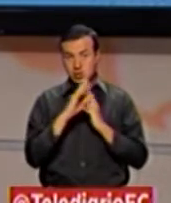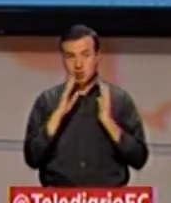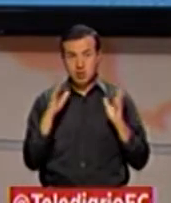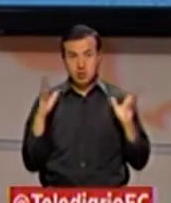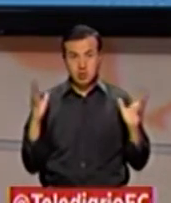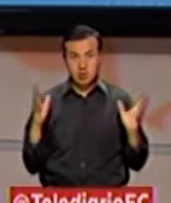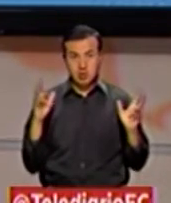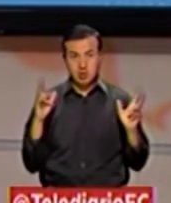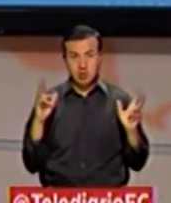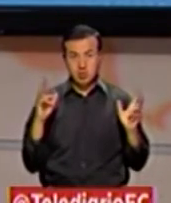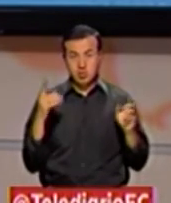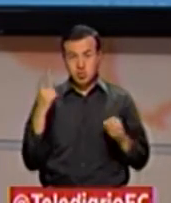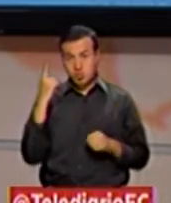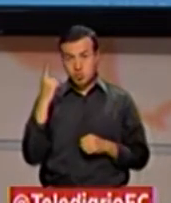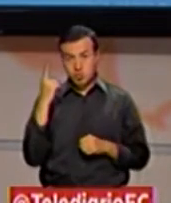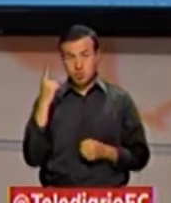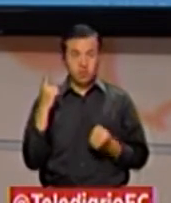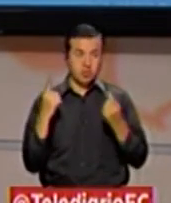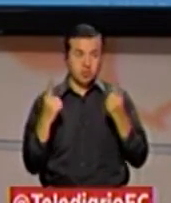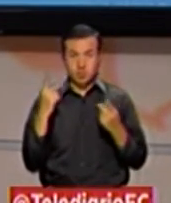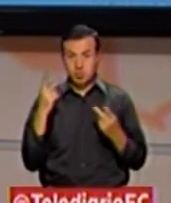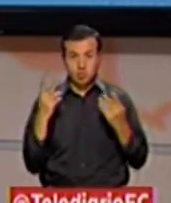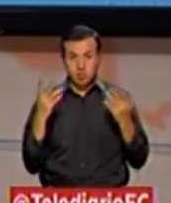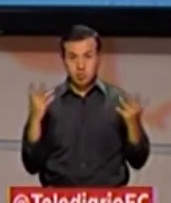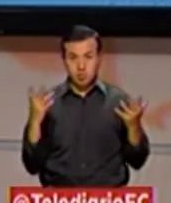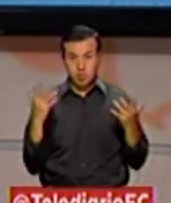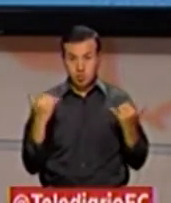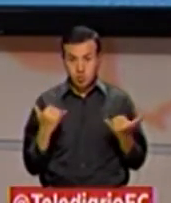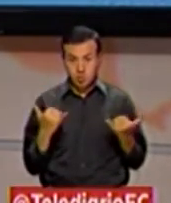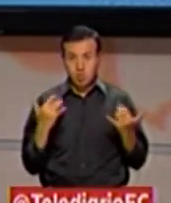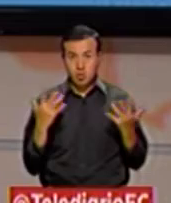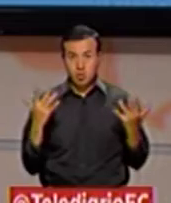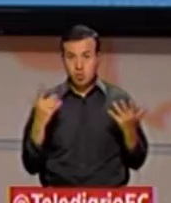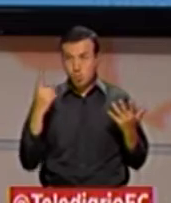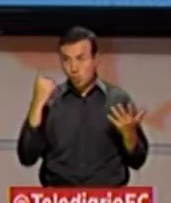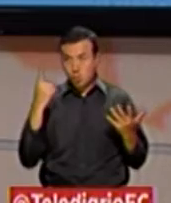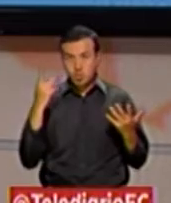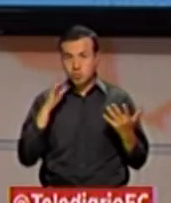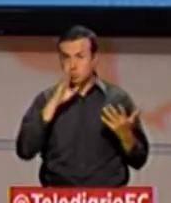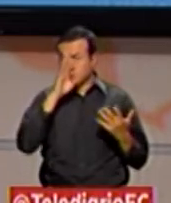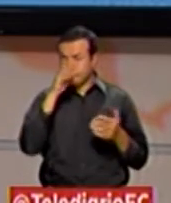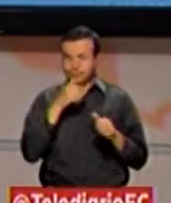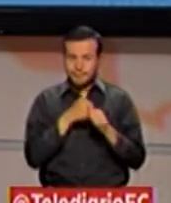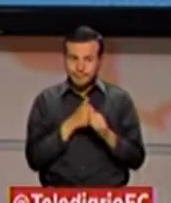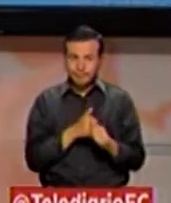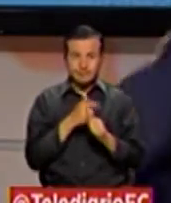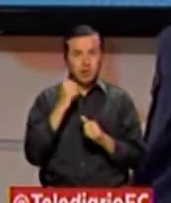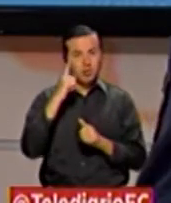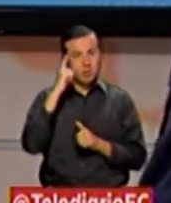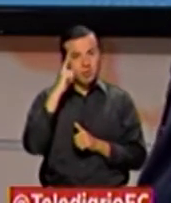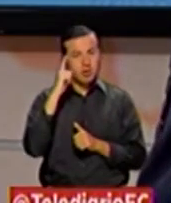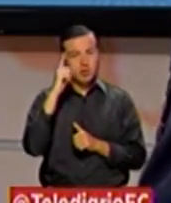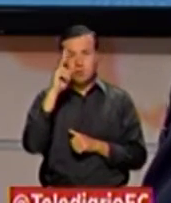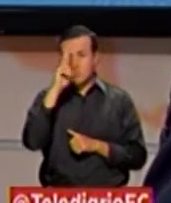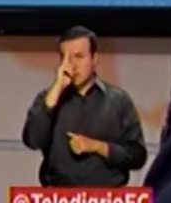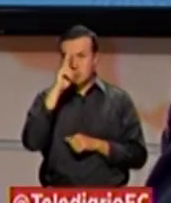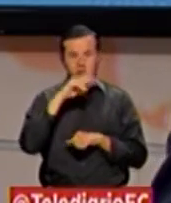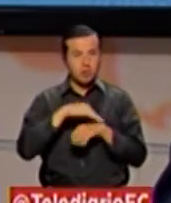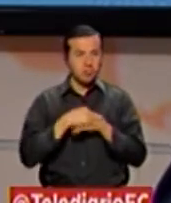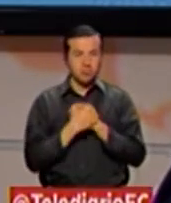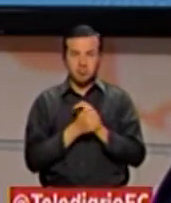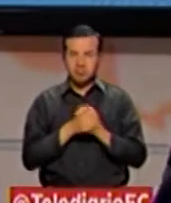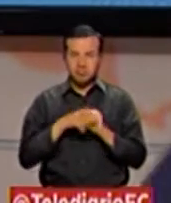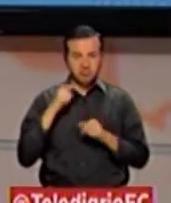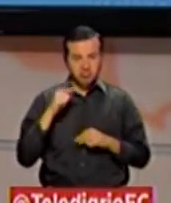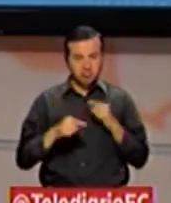un hecho aislado del comportamiento sistemático y permanente de gobiernos abusivos que,